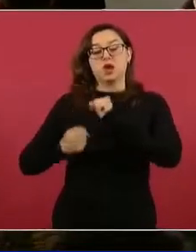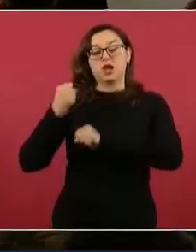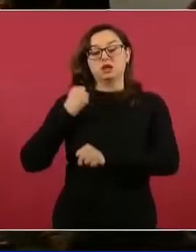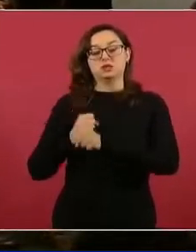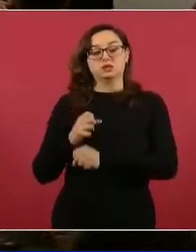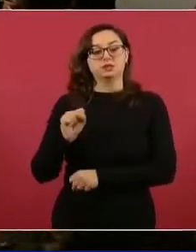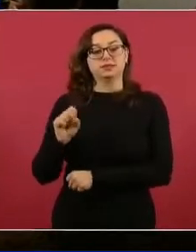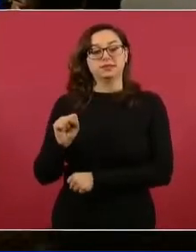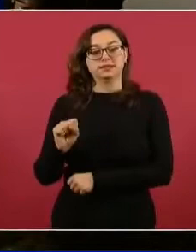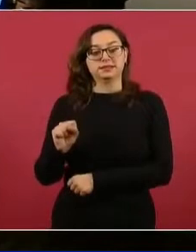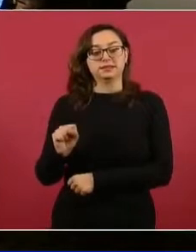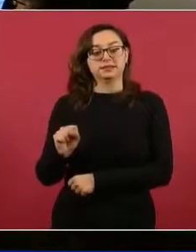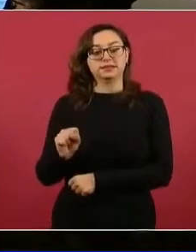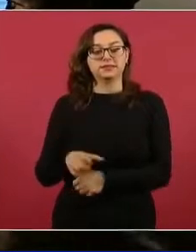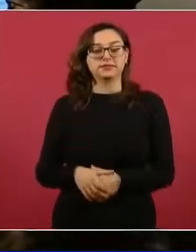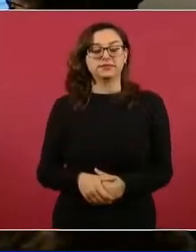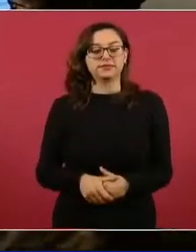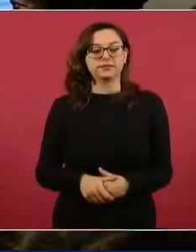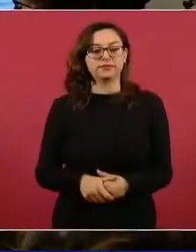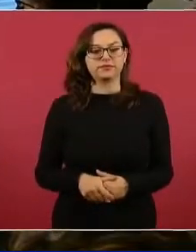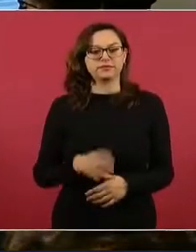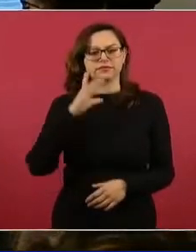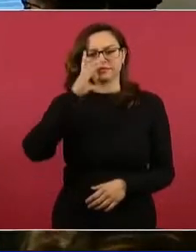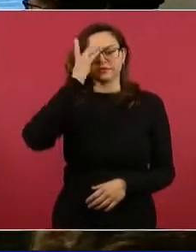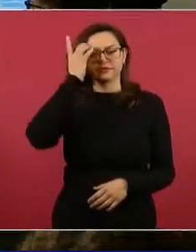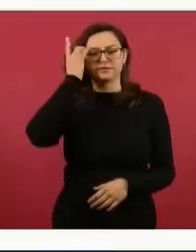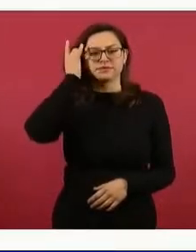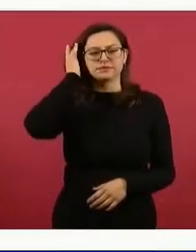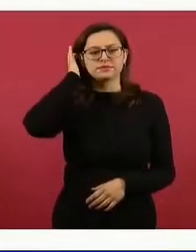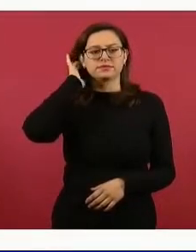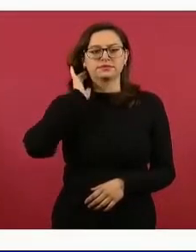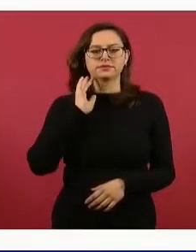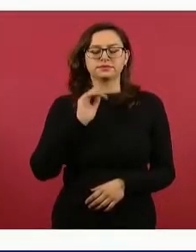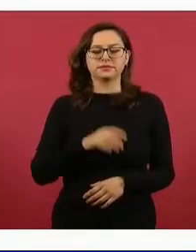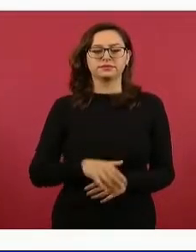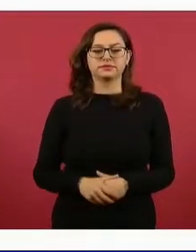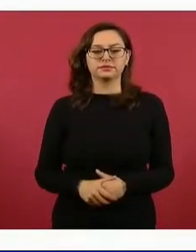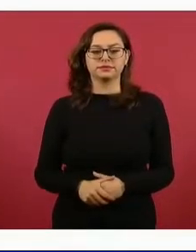obvio, pues era Estados Unidos.